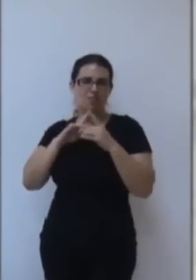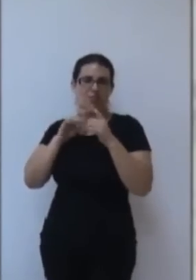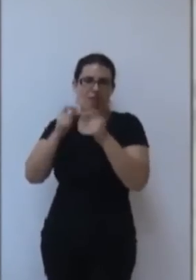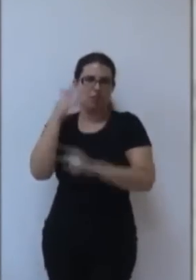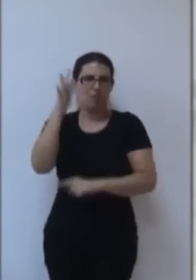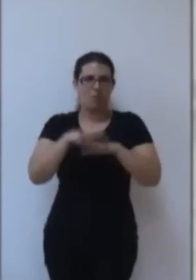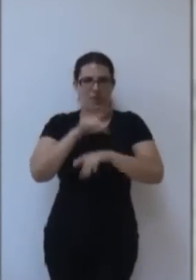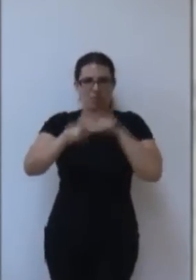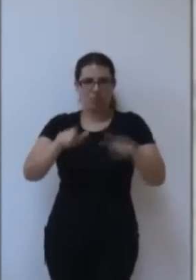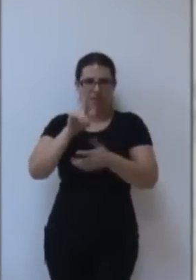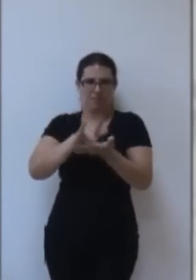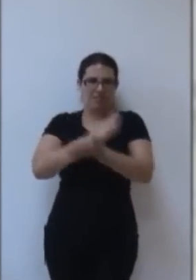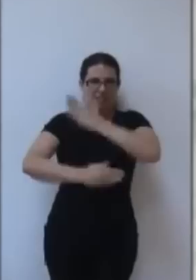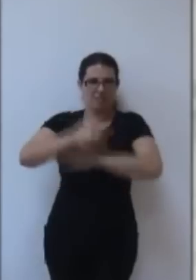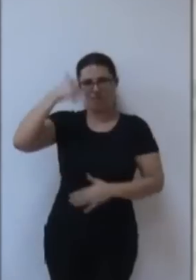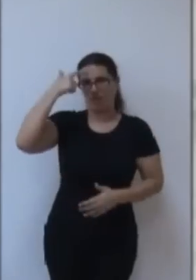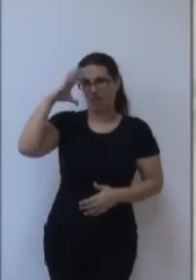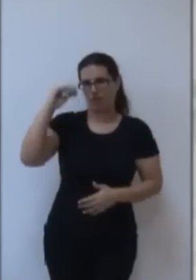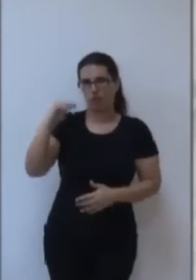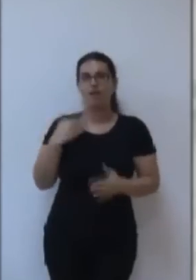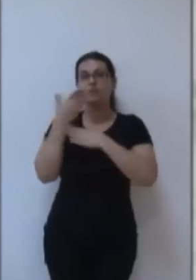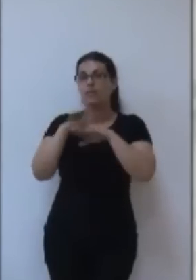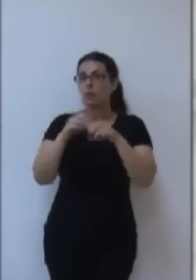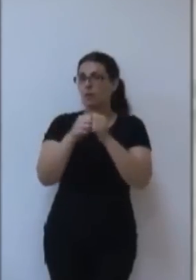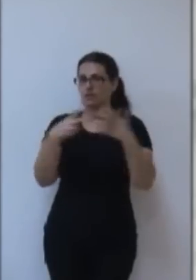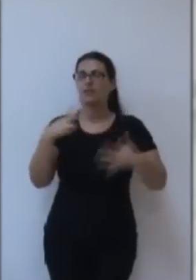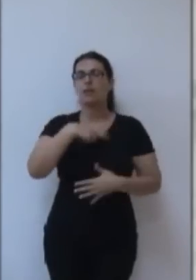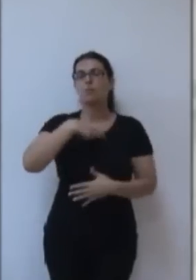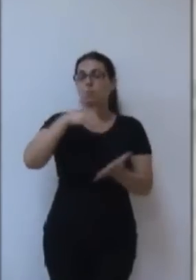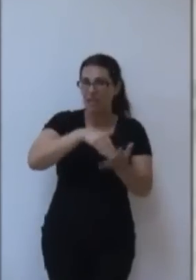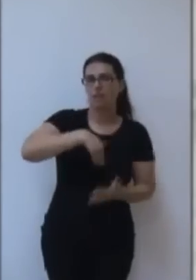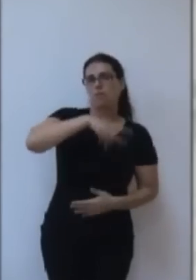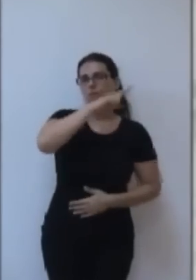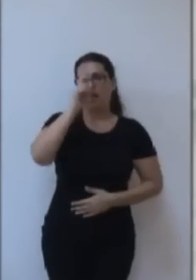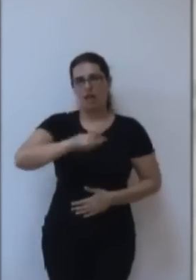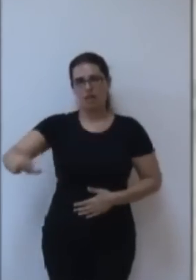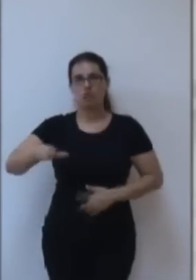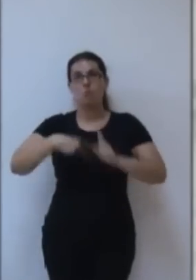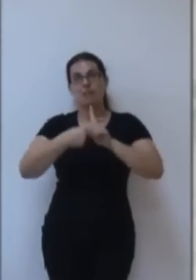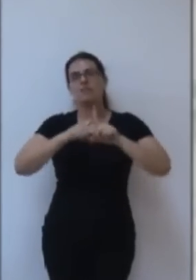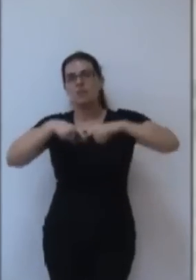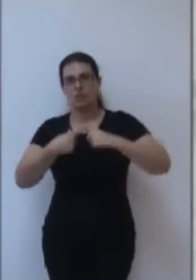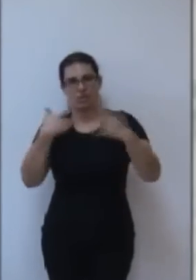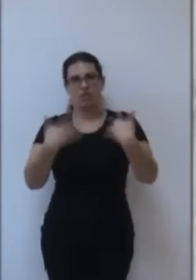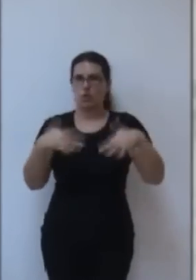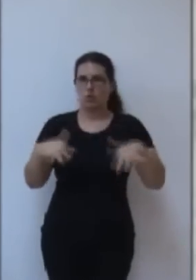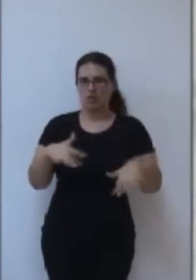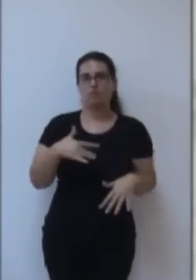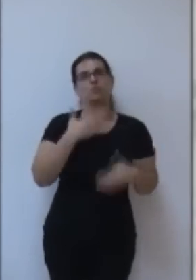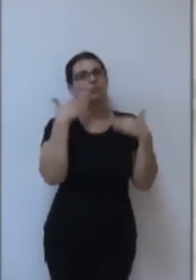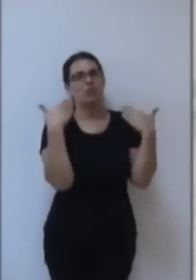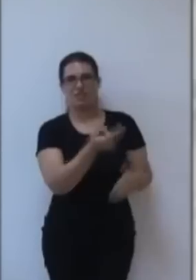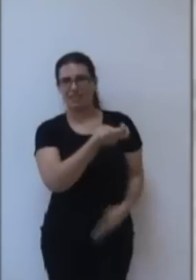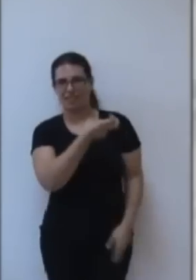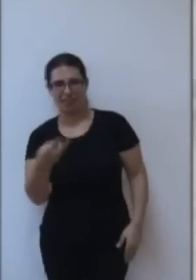intelectual. Representa a casi 27.000 madrileños, que no son pocos, y a sus familias, y pues muchísimas gracias también por estar aquí